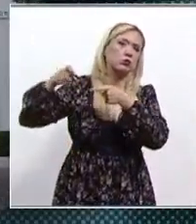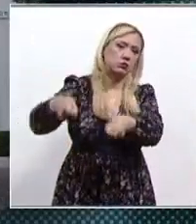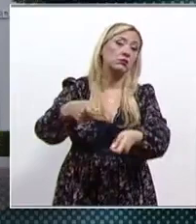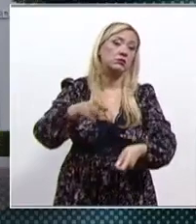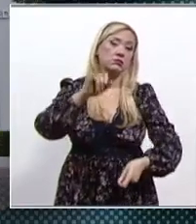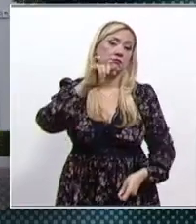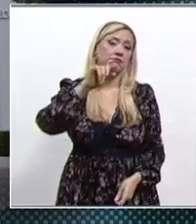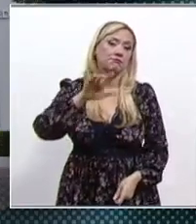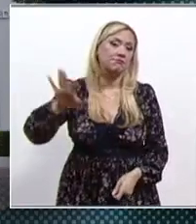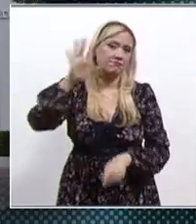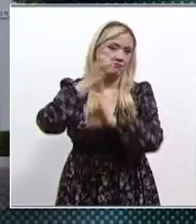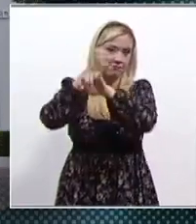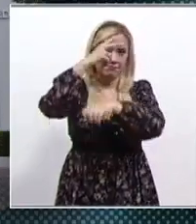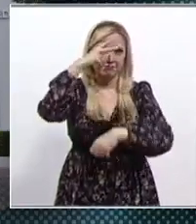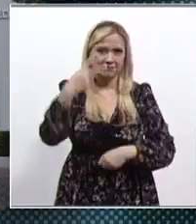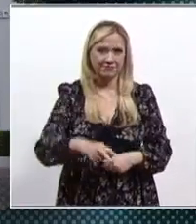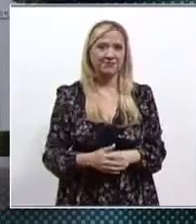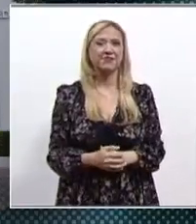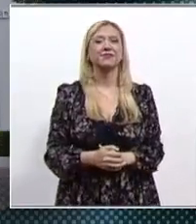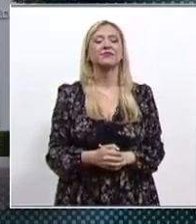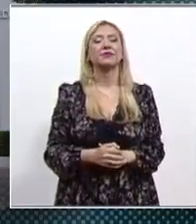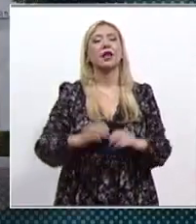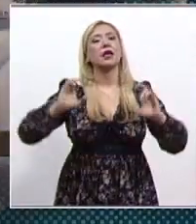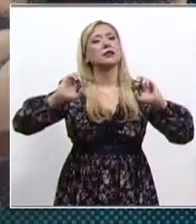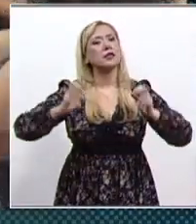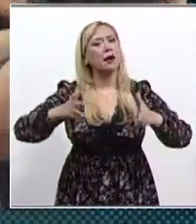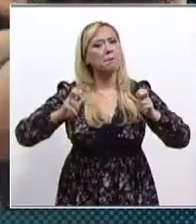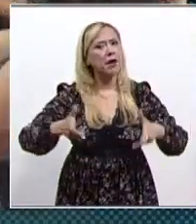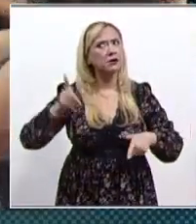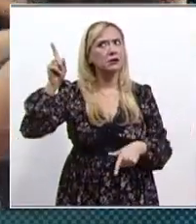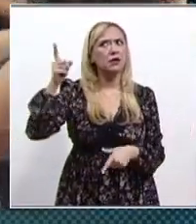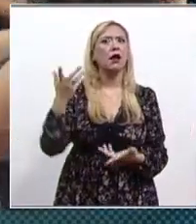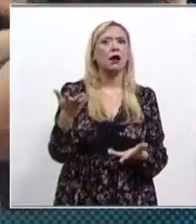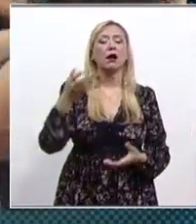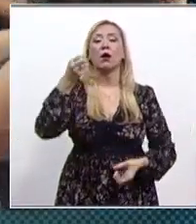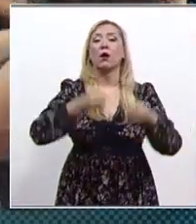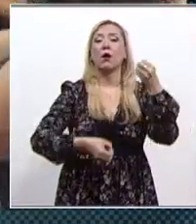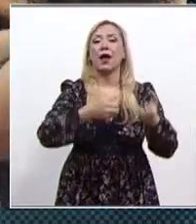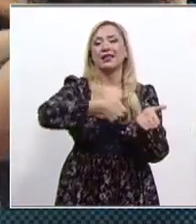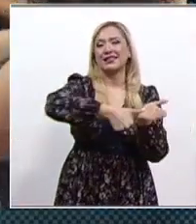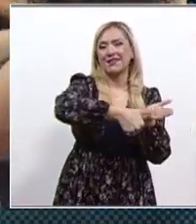El Poder Judicial de Chiapas llevó a cabo 2 resoluciones en materia civil y